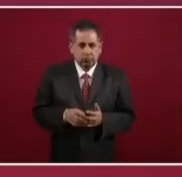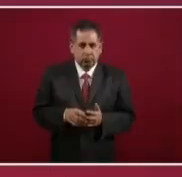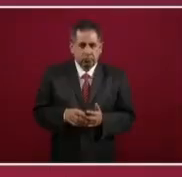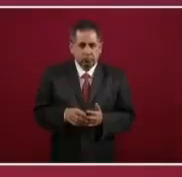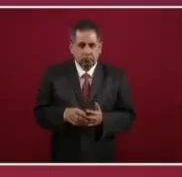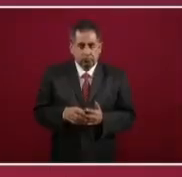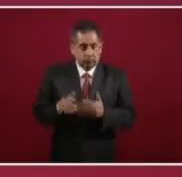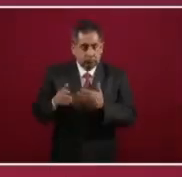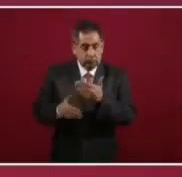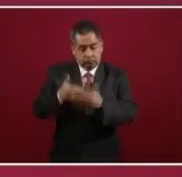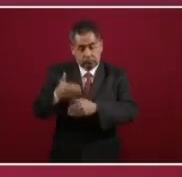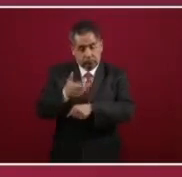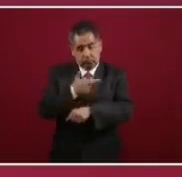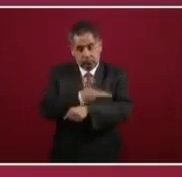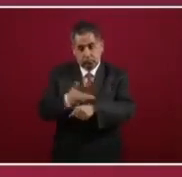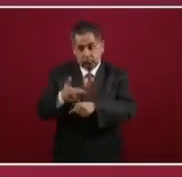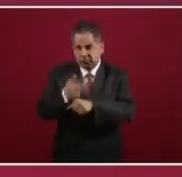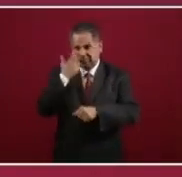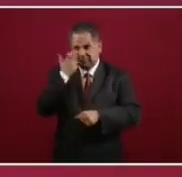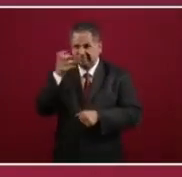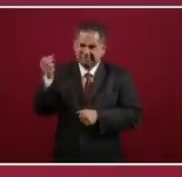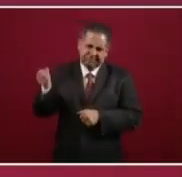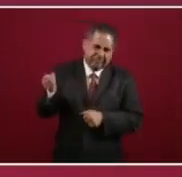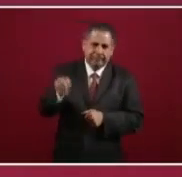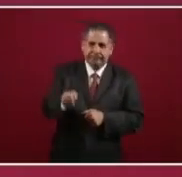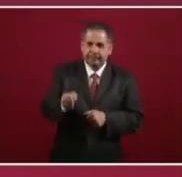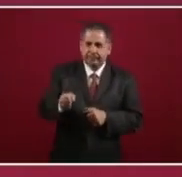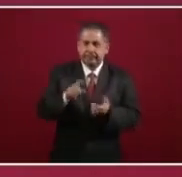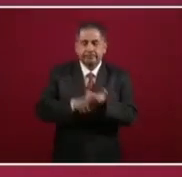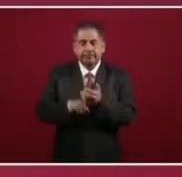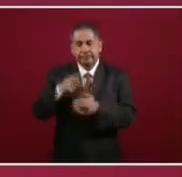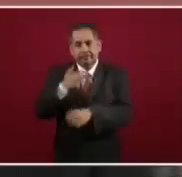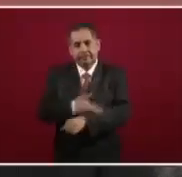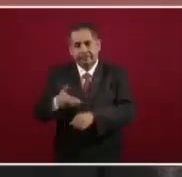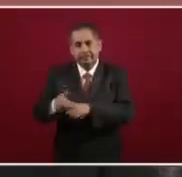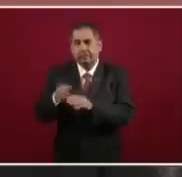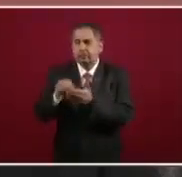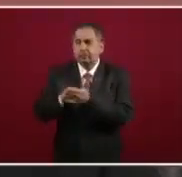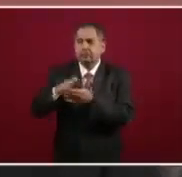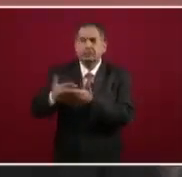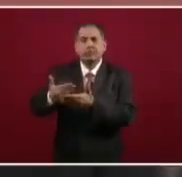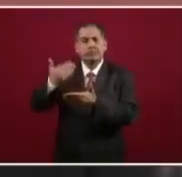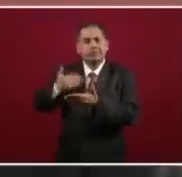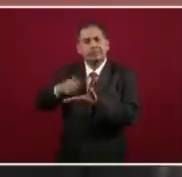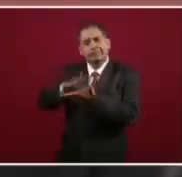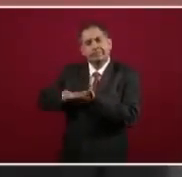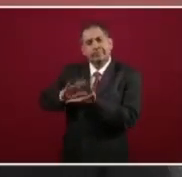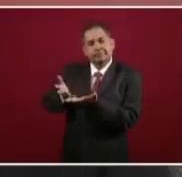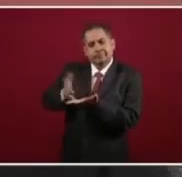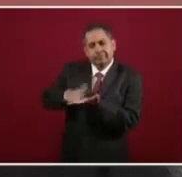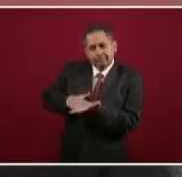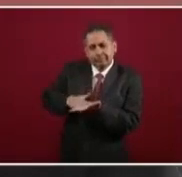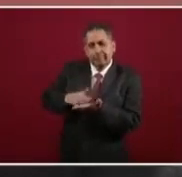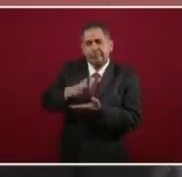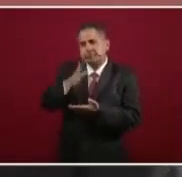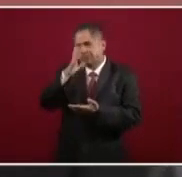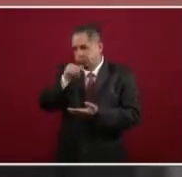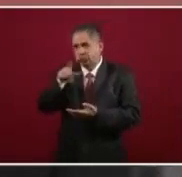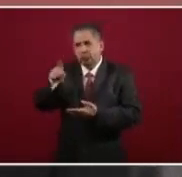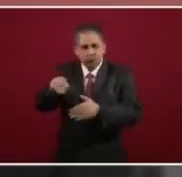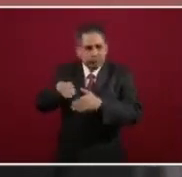y procesarle para que por antecedentes penales no pudiese participar